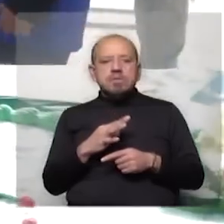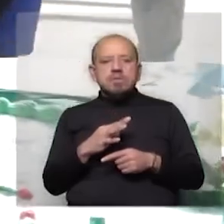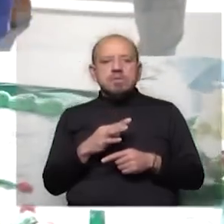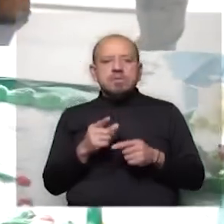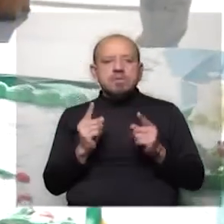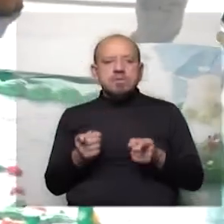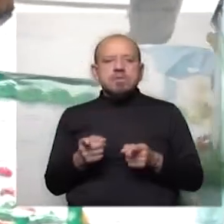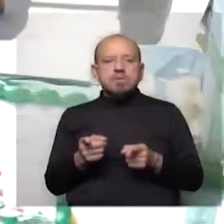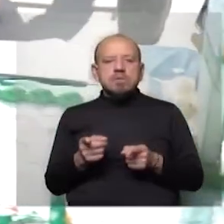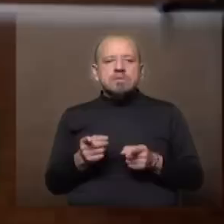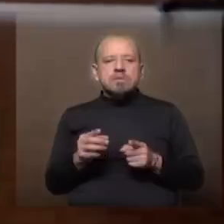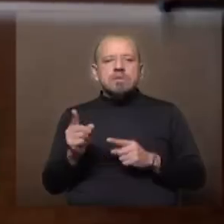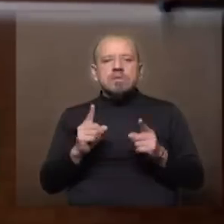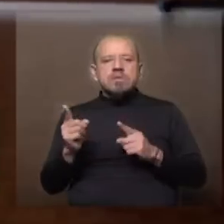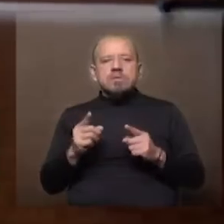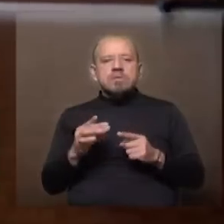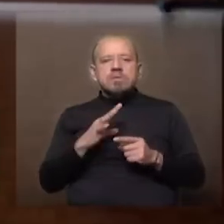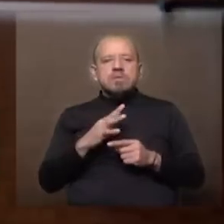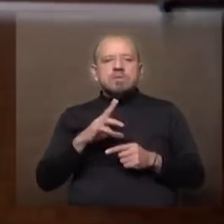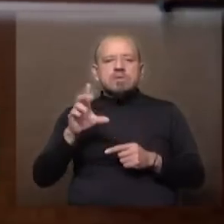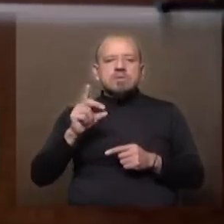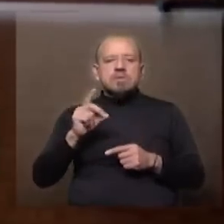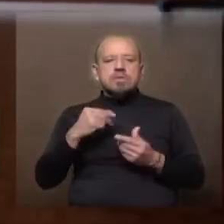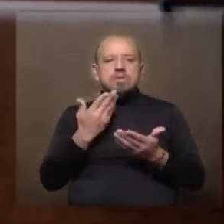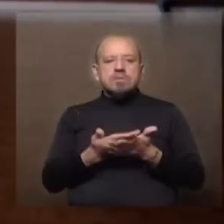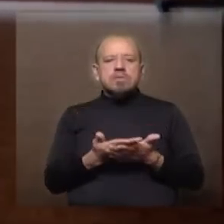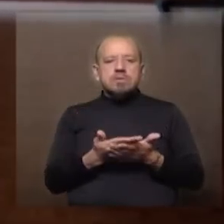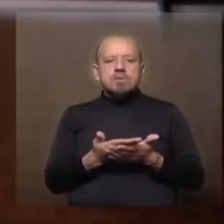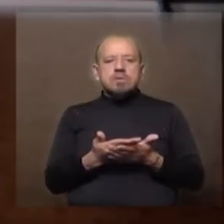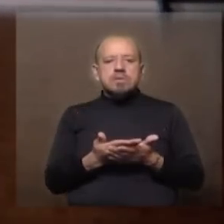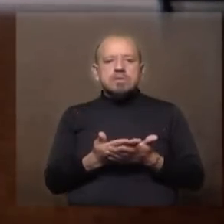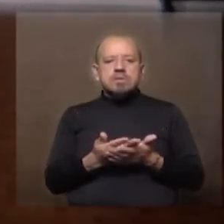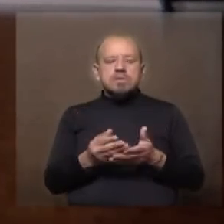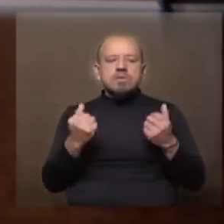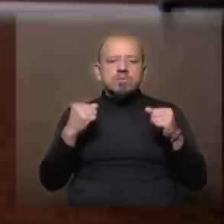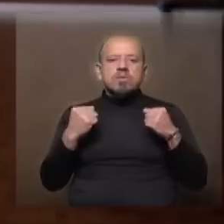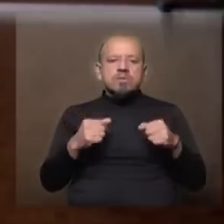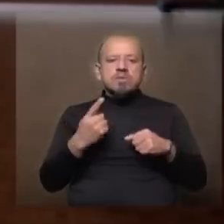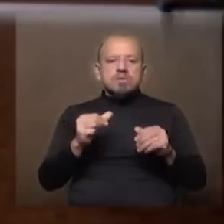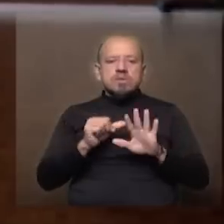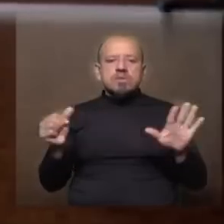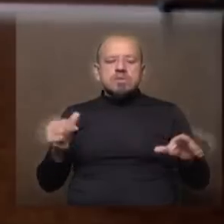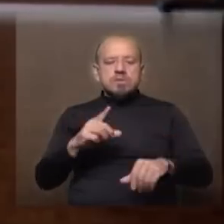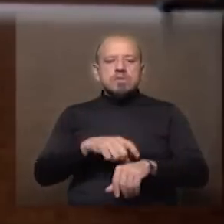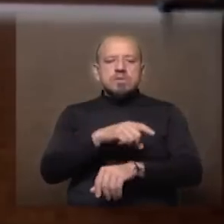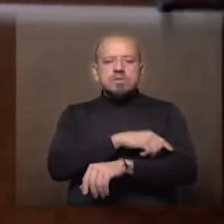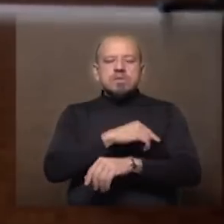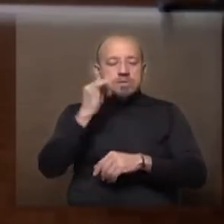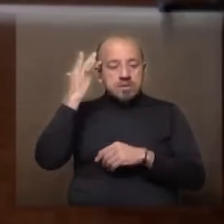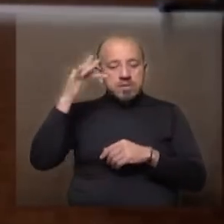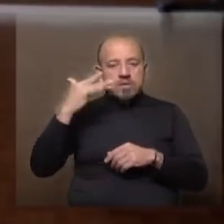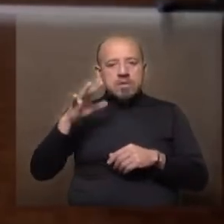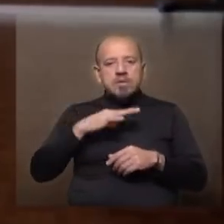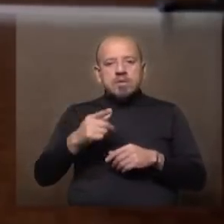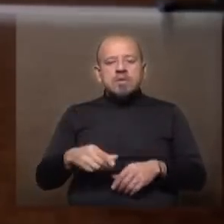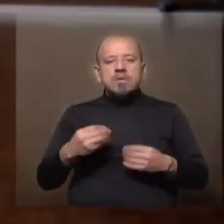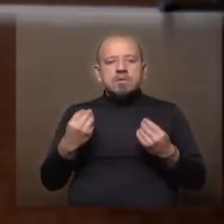también generan algunos espacios hay más de 30 propuestas deportivas hay más de 16 dirigidas a infancias Y adolescencias tenemos un